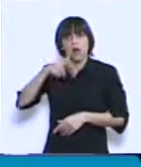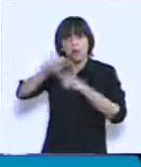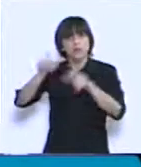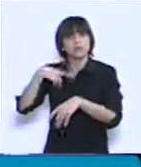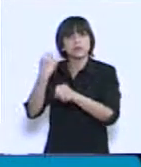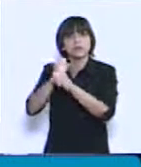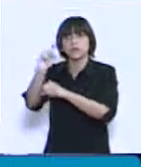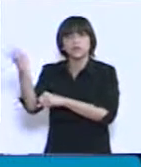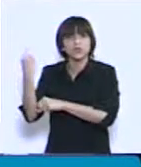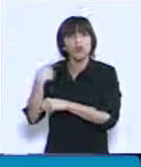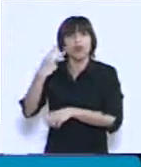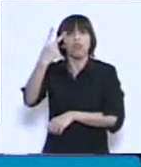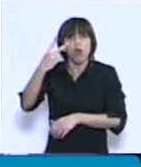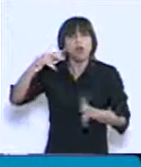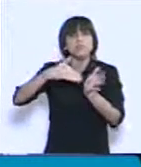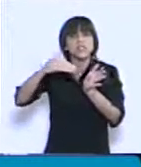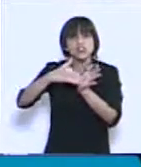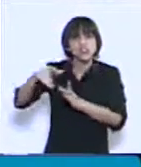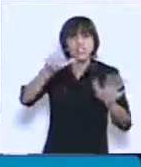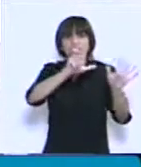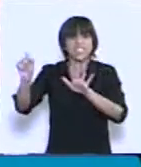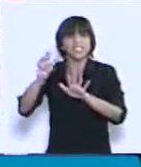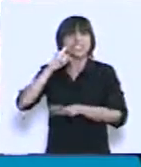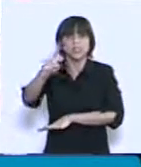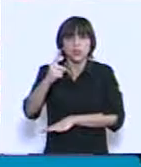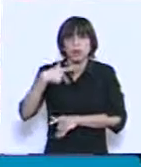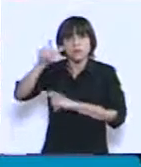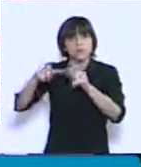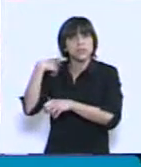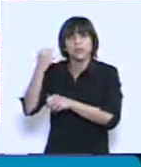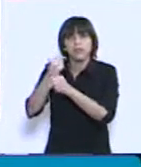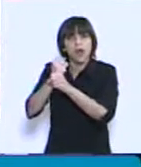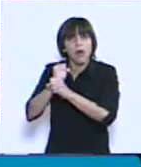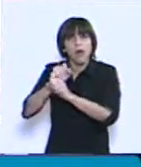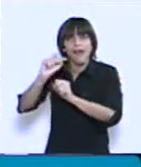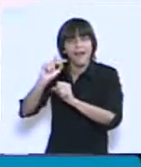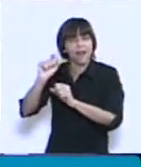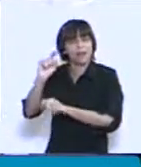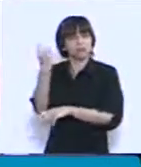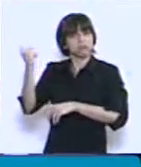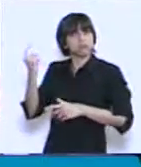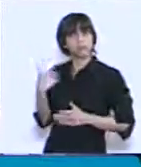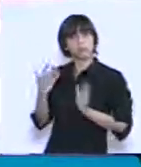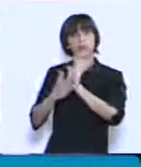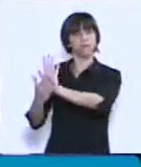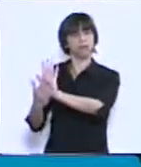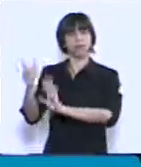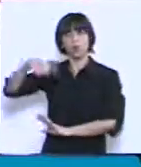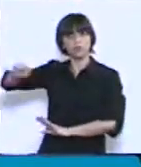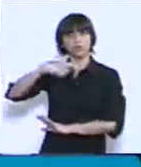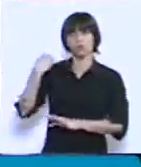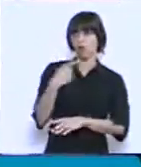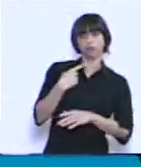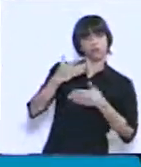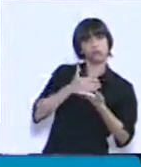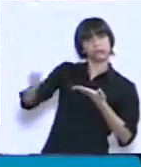monotributistas? Esta es la pregunta que nos hacemos y que creo que merece respuesta de parte del oficialismo. Si hoy un trabajador en